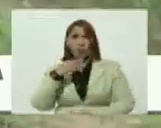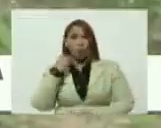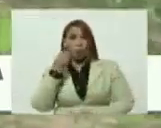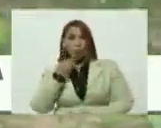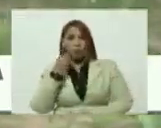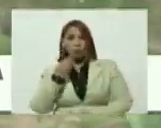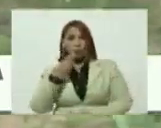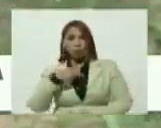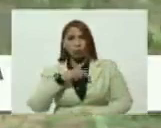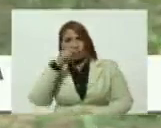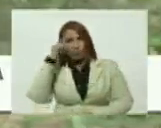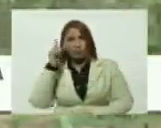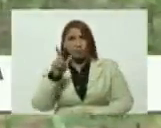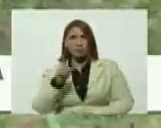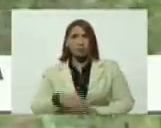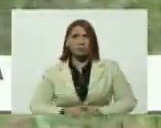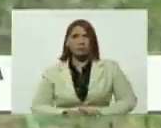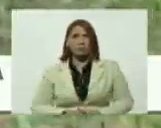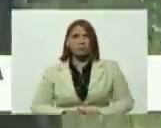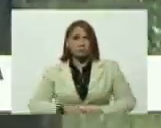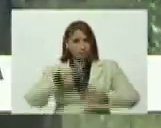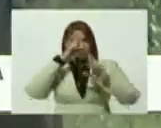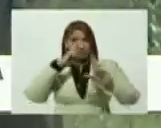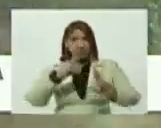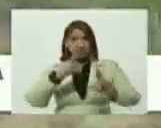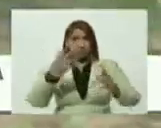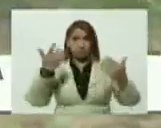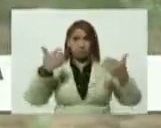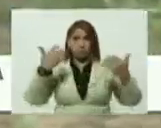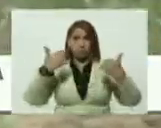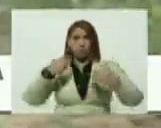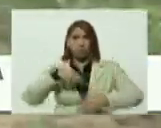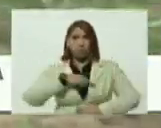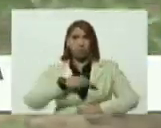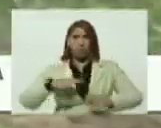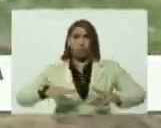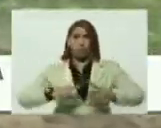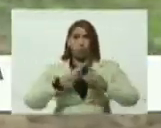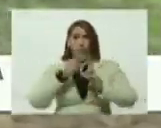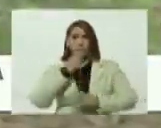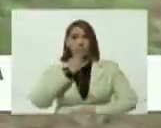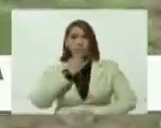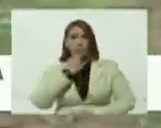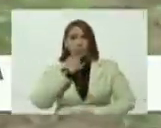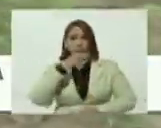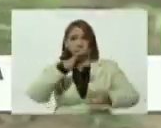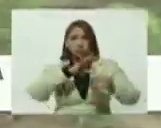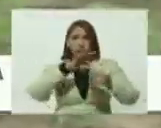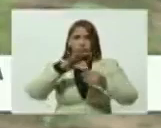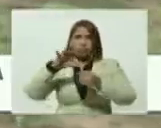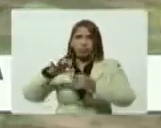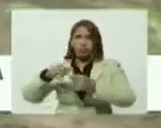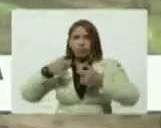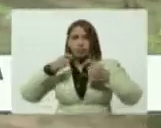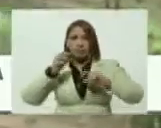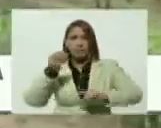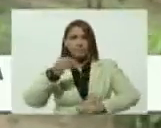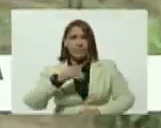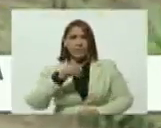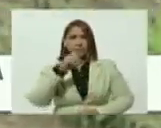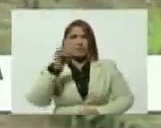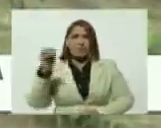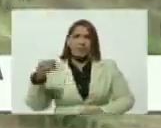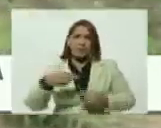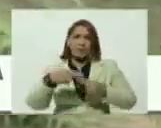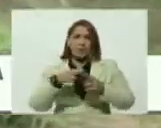partido, Hermes Salazar. Dando cumplimiento a su orientación, aquí nos encontramos en un hermosísimo cultivo de maíz de más de 100 hectáreas,